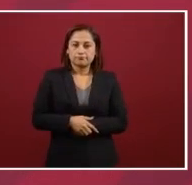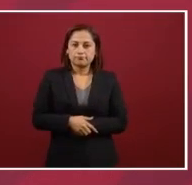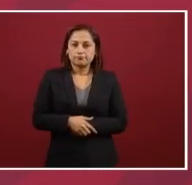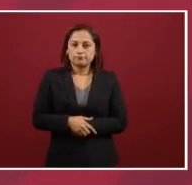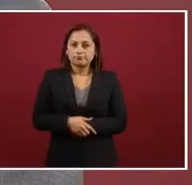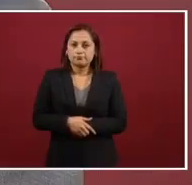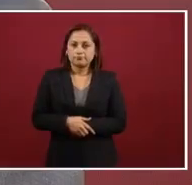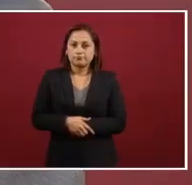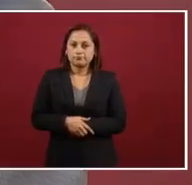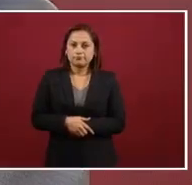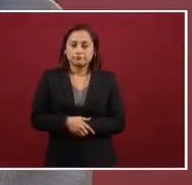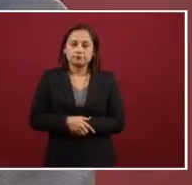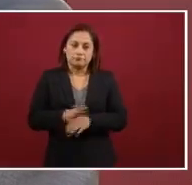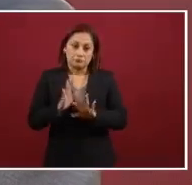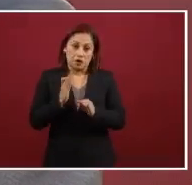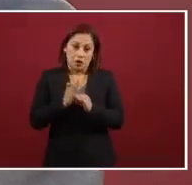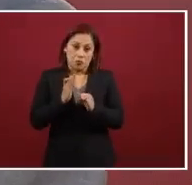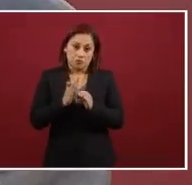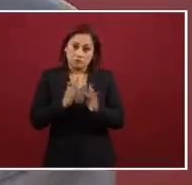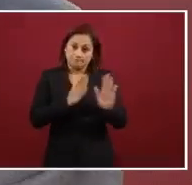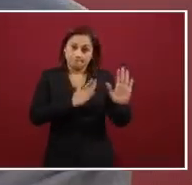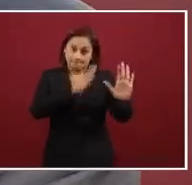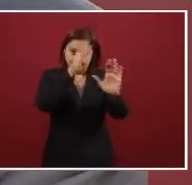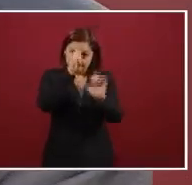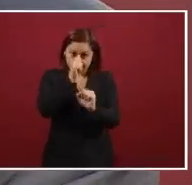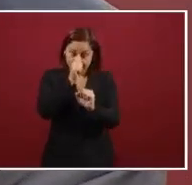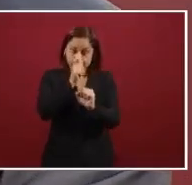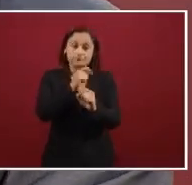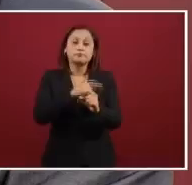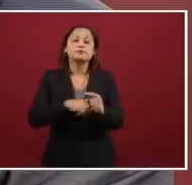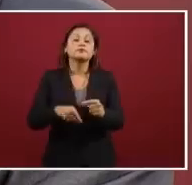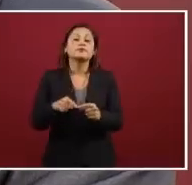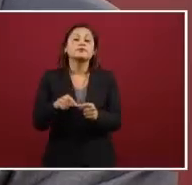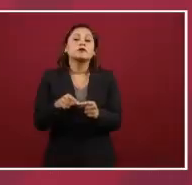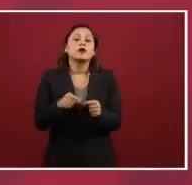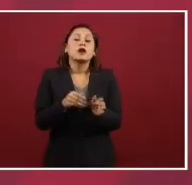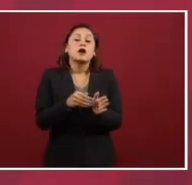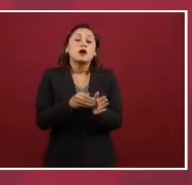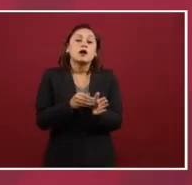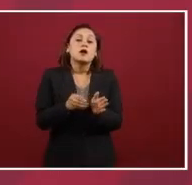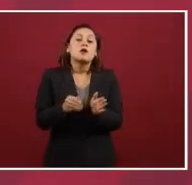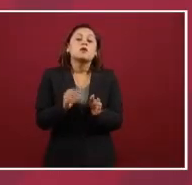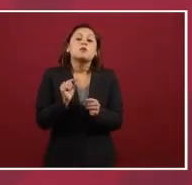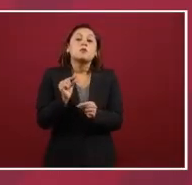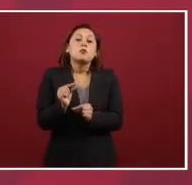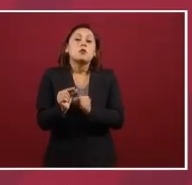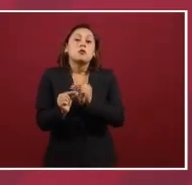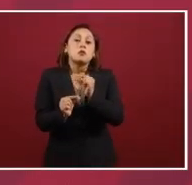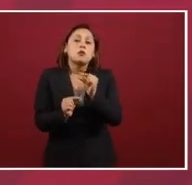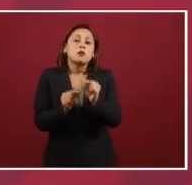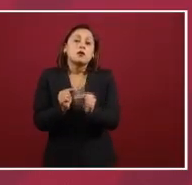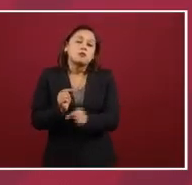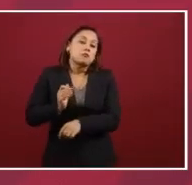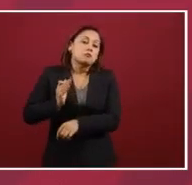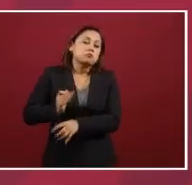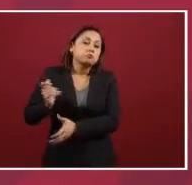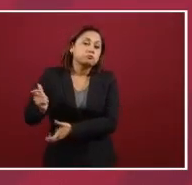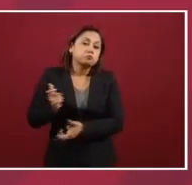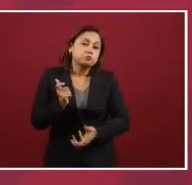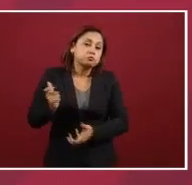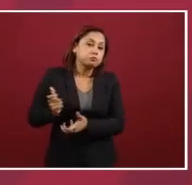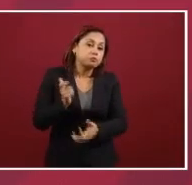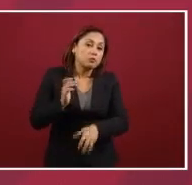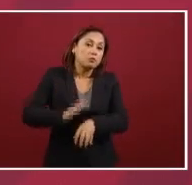Es el compromiso que tenemos. En la medida que tengamos más presupuesto, lo vamos a